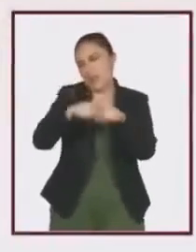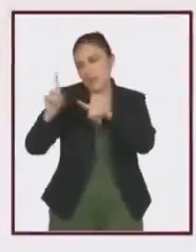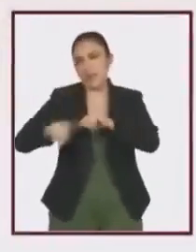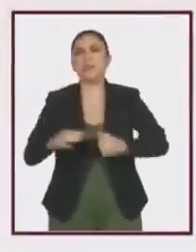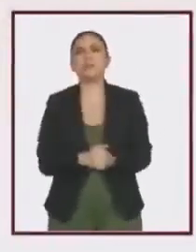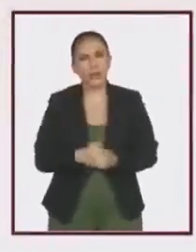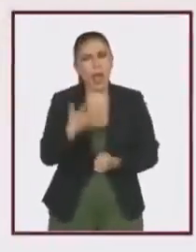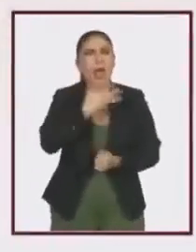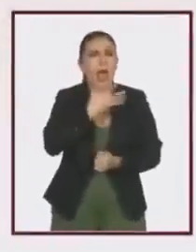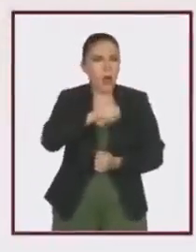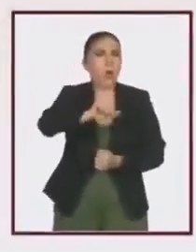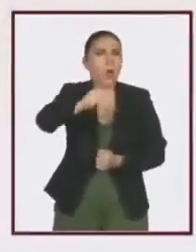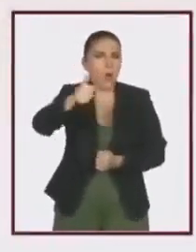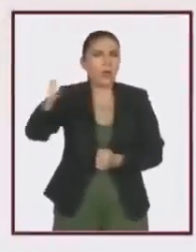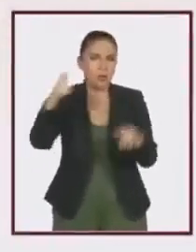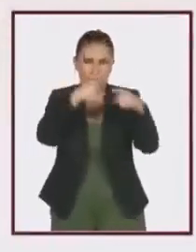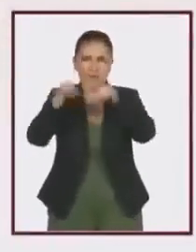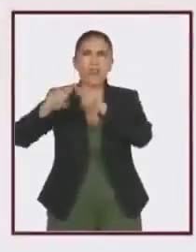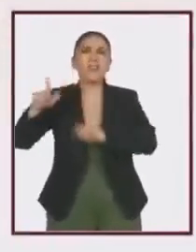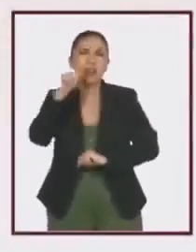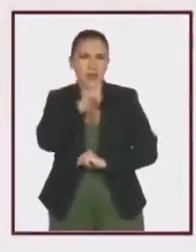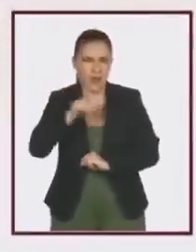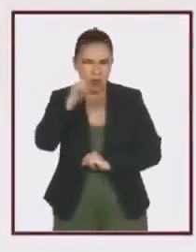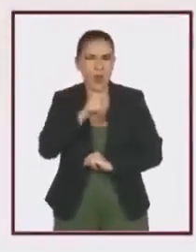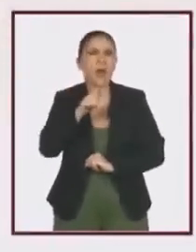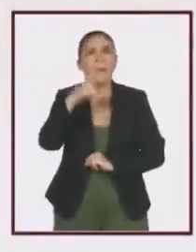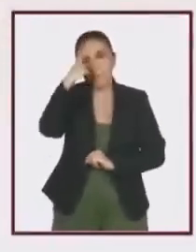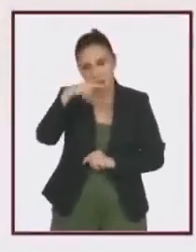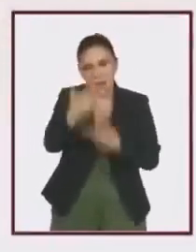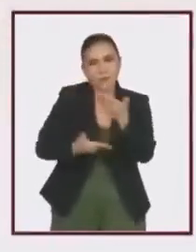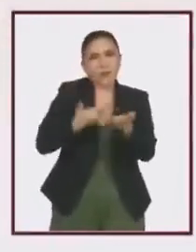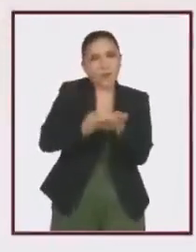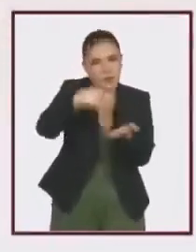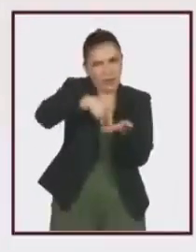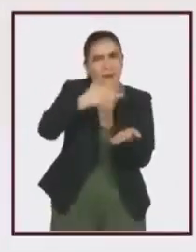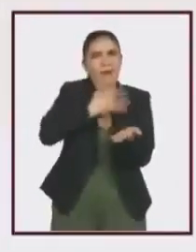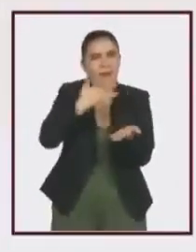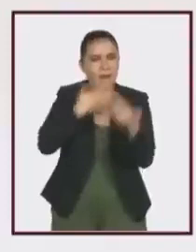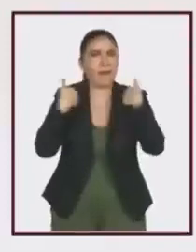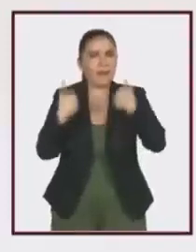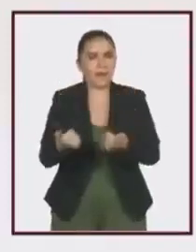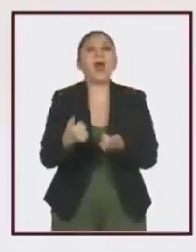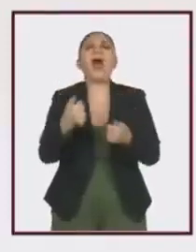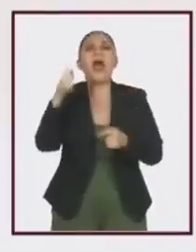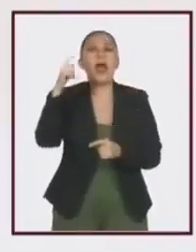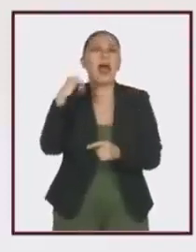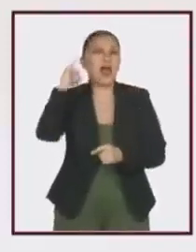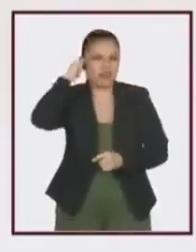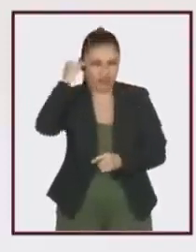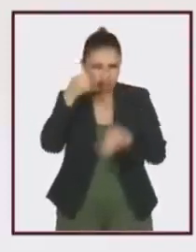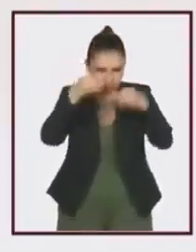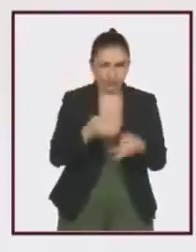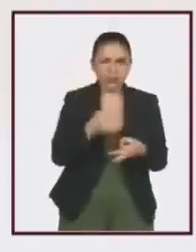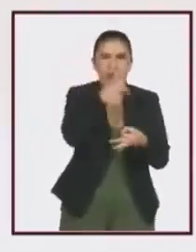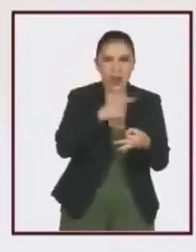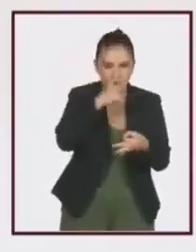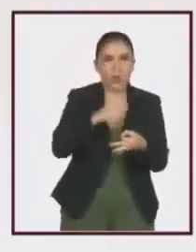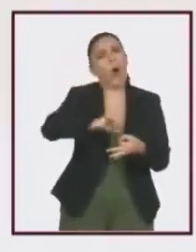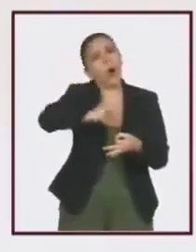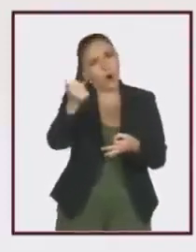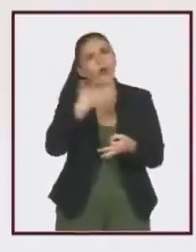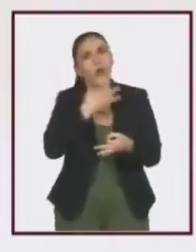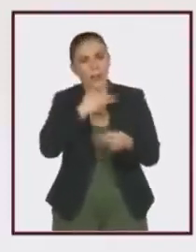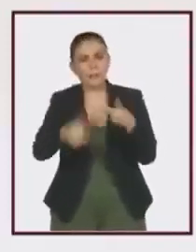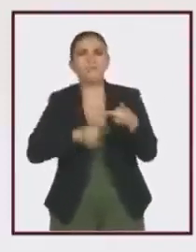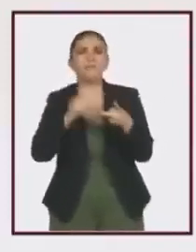lenguajes, también se consideran dentro de la propuesta curricular, aparte de las lenguas indígenas, como son